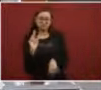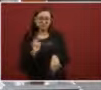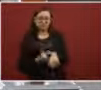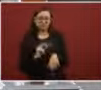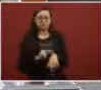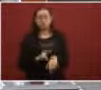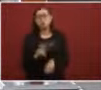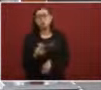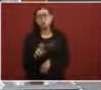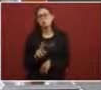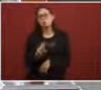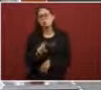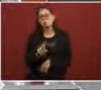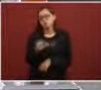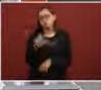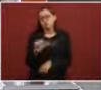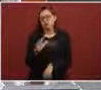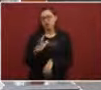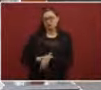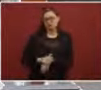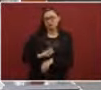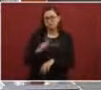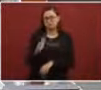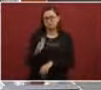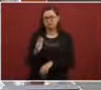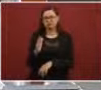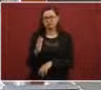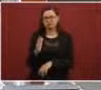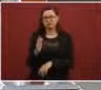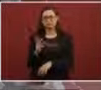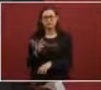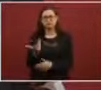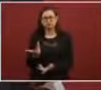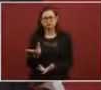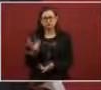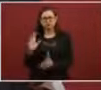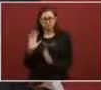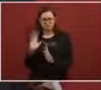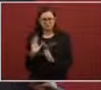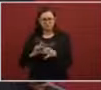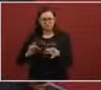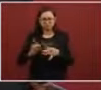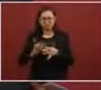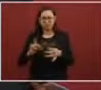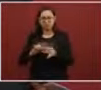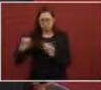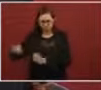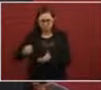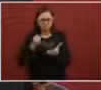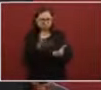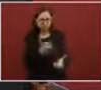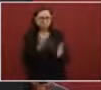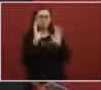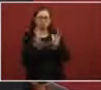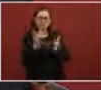analizará los detalles de que no ha faltado la transferencia de los recursos para estos fines.